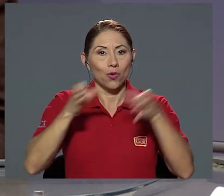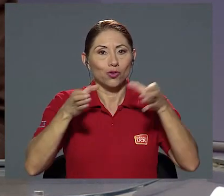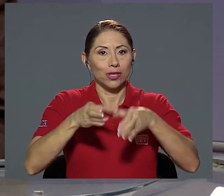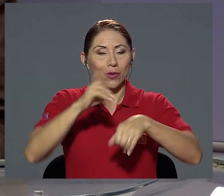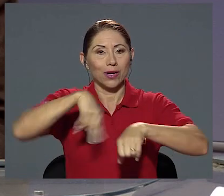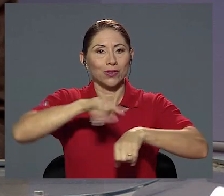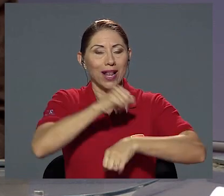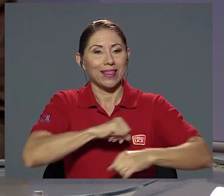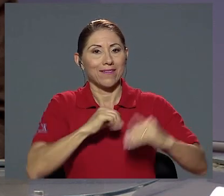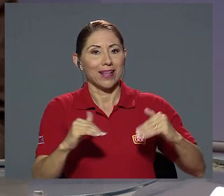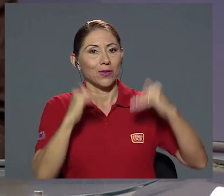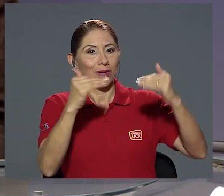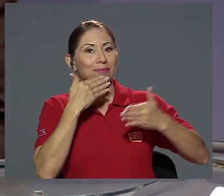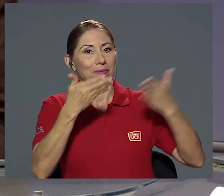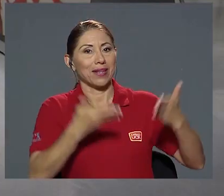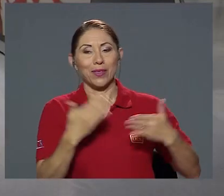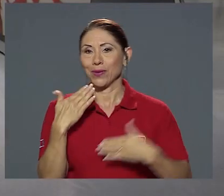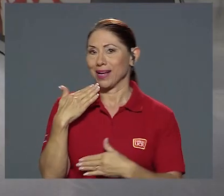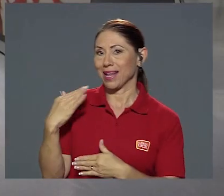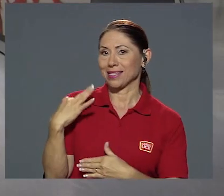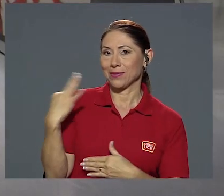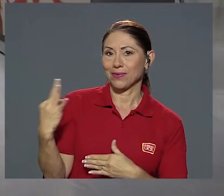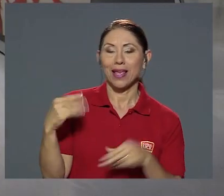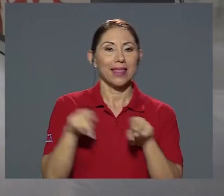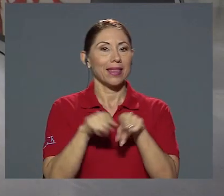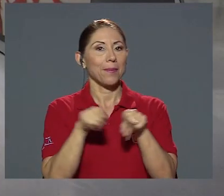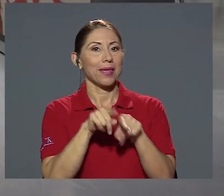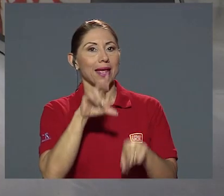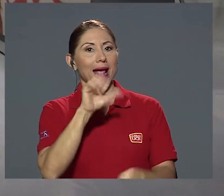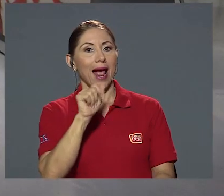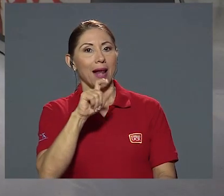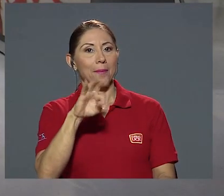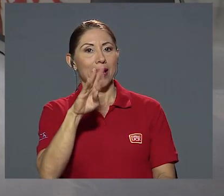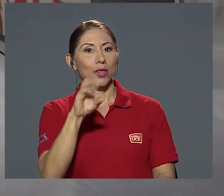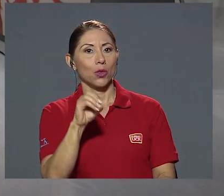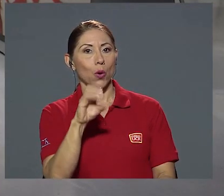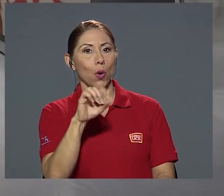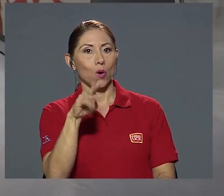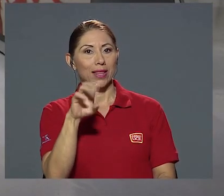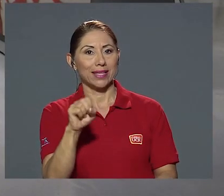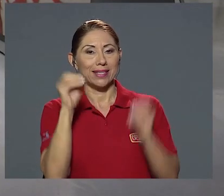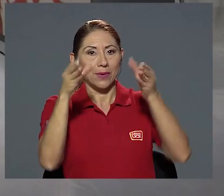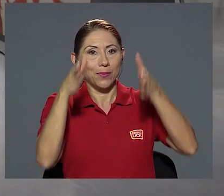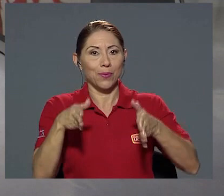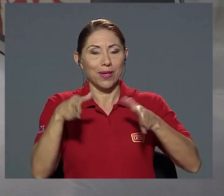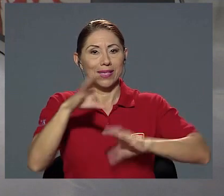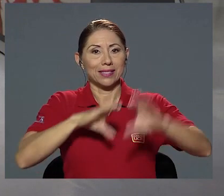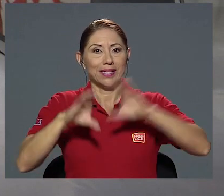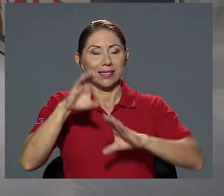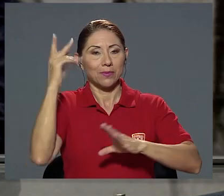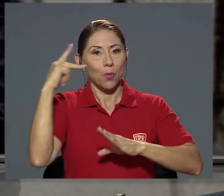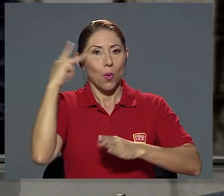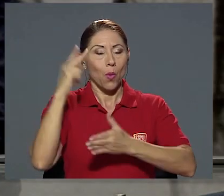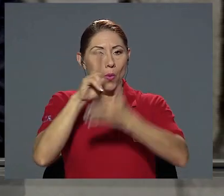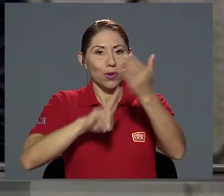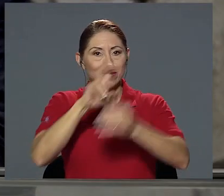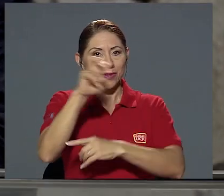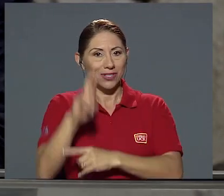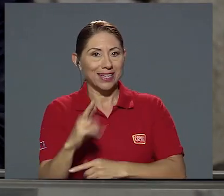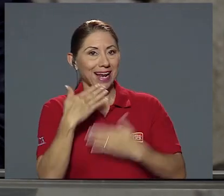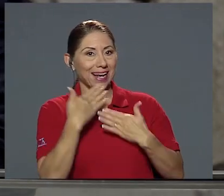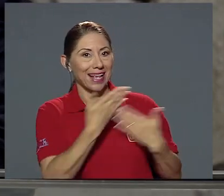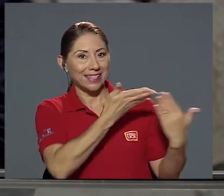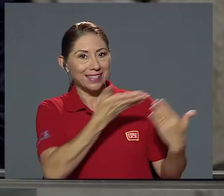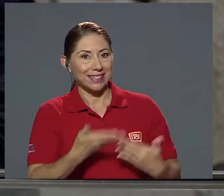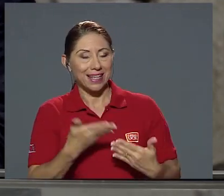Bienvenido a Una Mirada. Gracias por la invitación. Y también está con nosotros Alberto Cortés Ramos, quien es académico de la Escuela de Ciencias Políticas de la Universidad de Costa Rica.